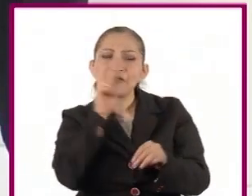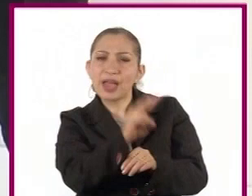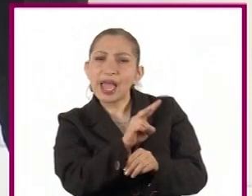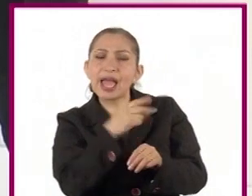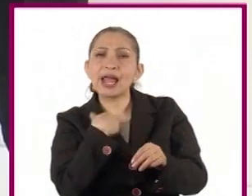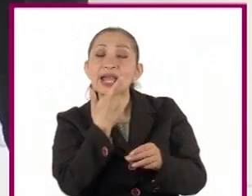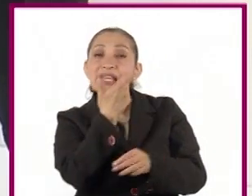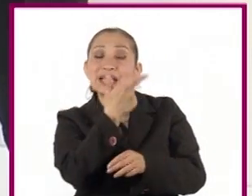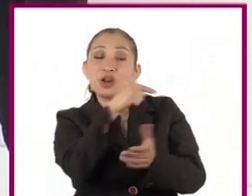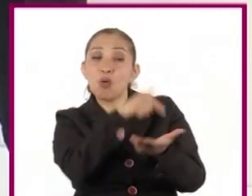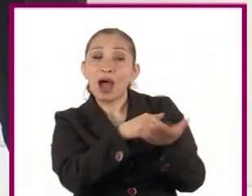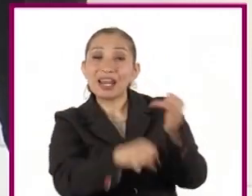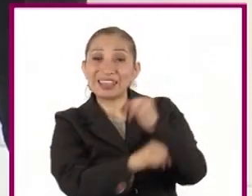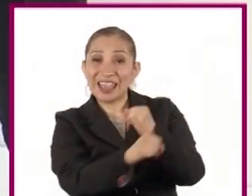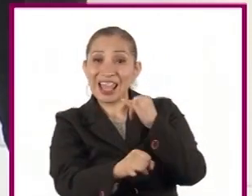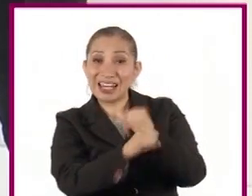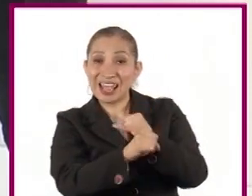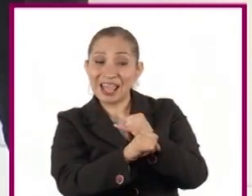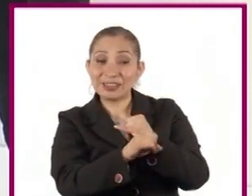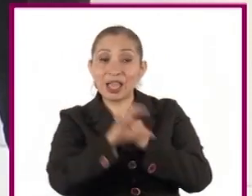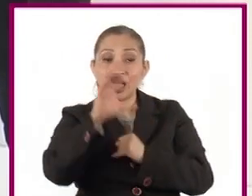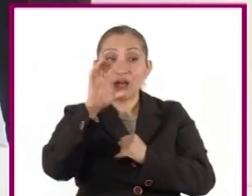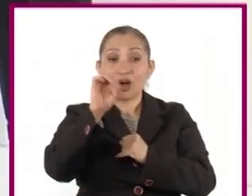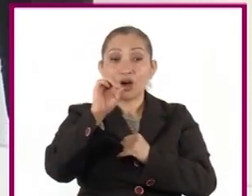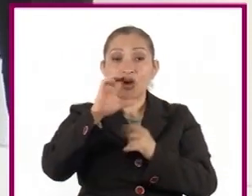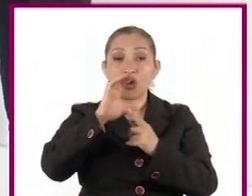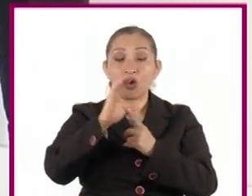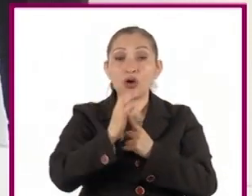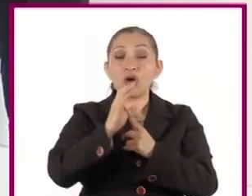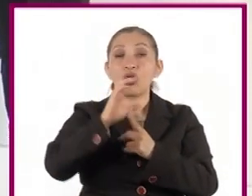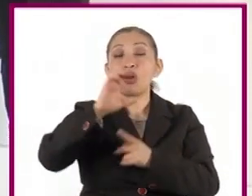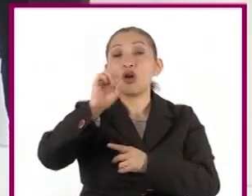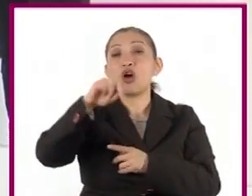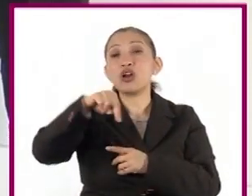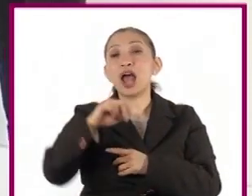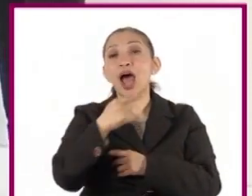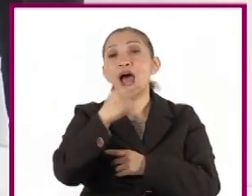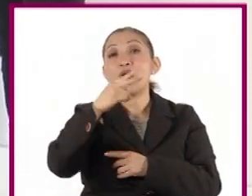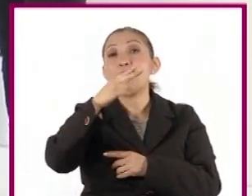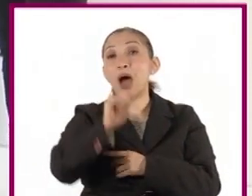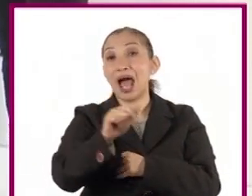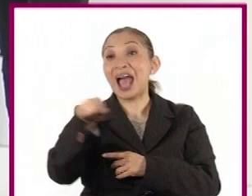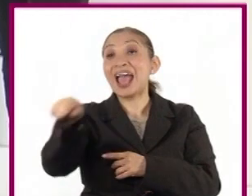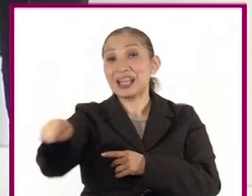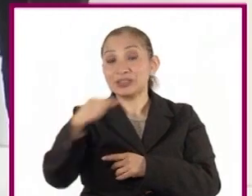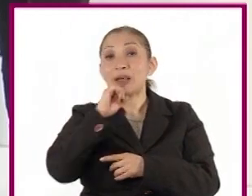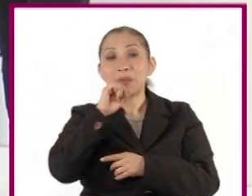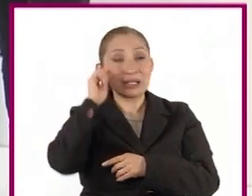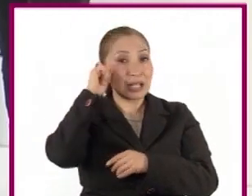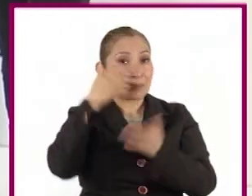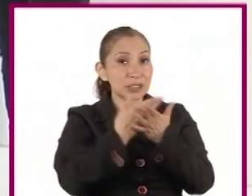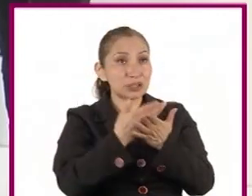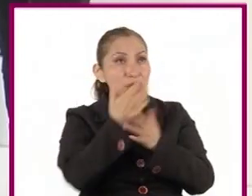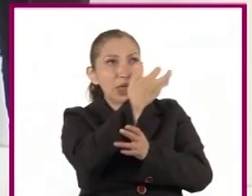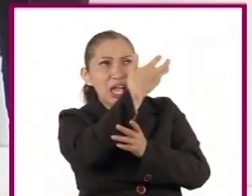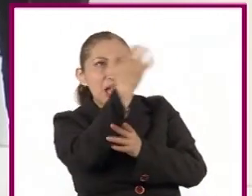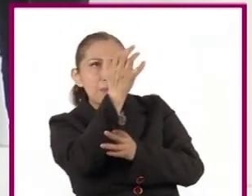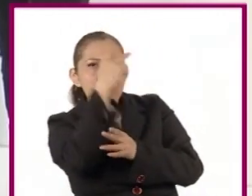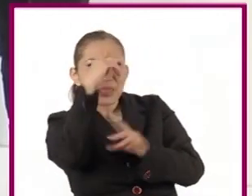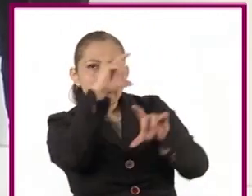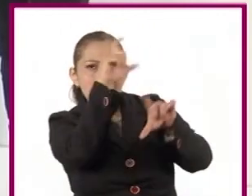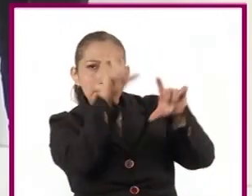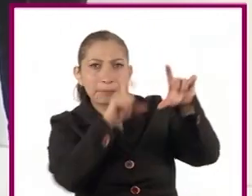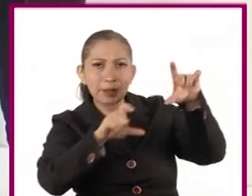consultar los sitios de internet de la Comisión Nacional del Agua, CONAGUA, así como el Servicio Meteorológico